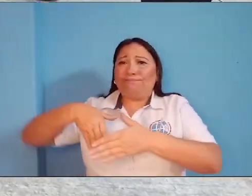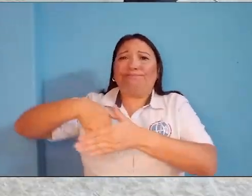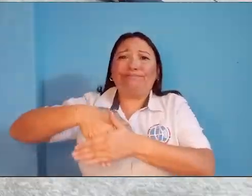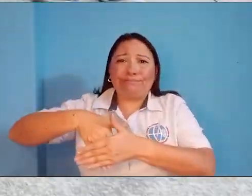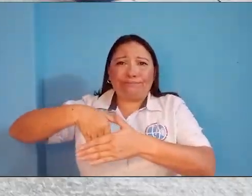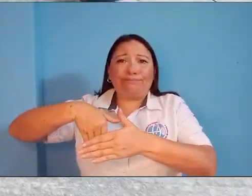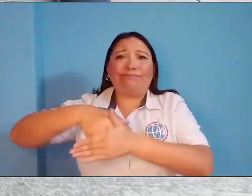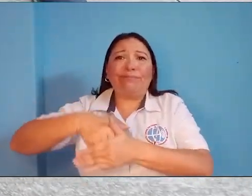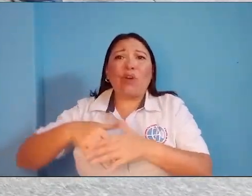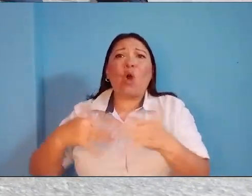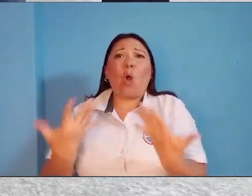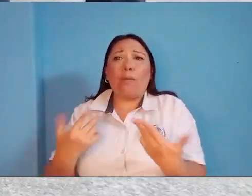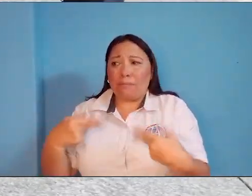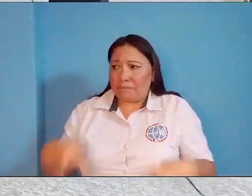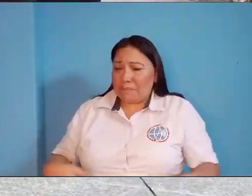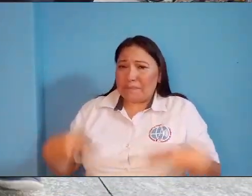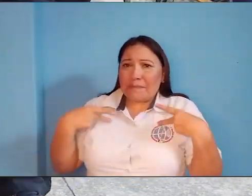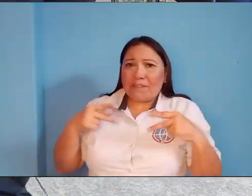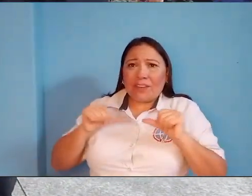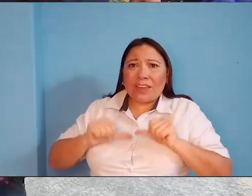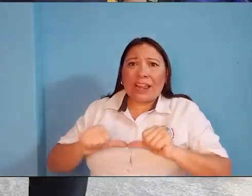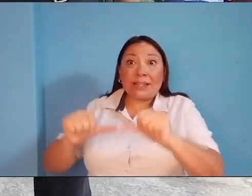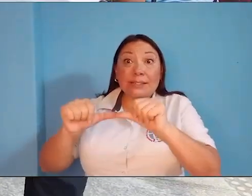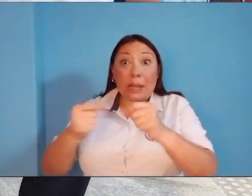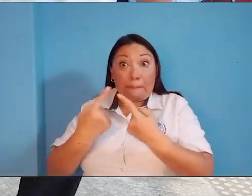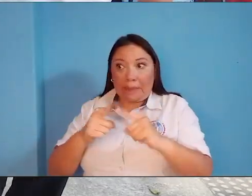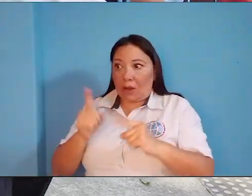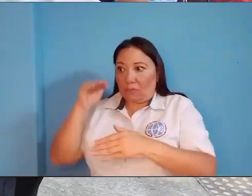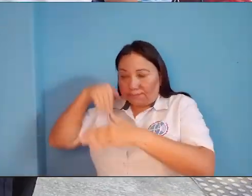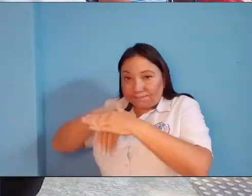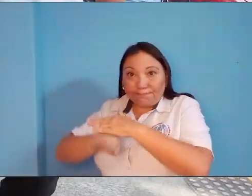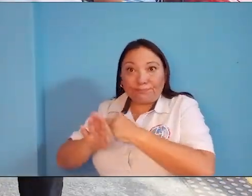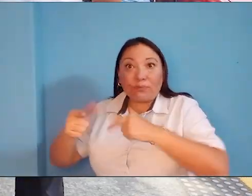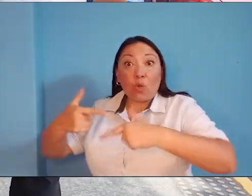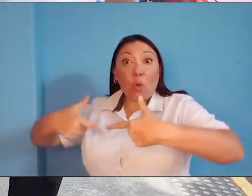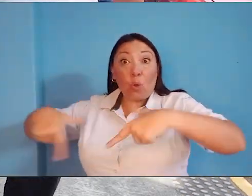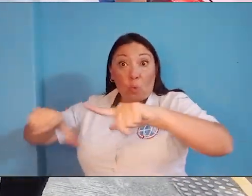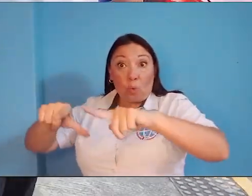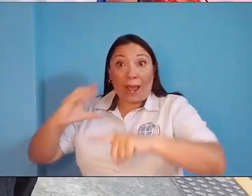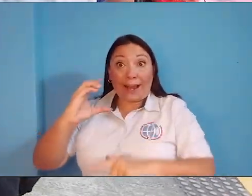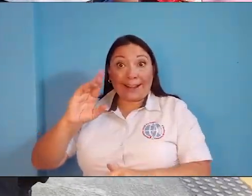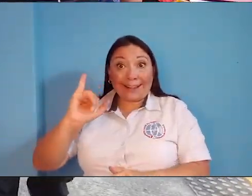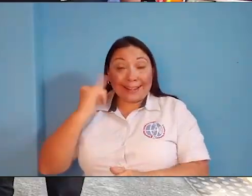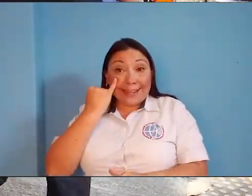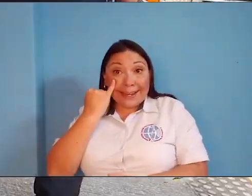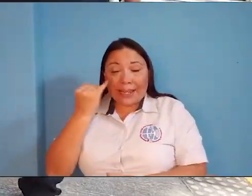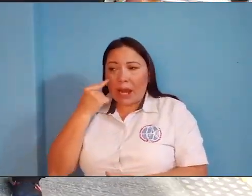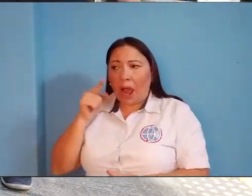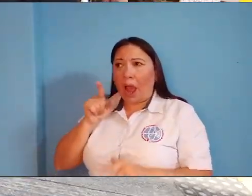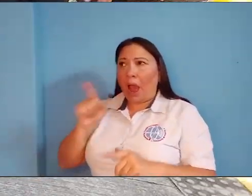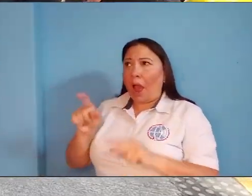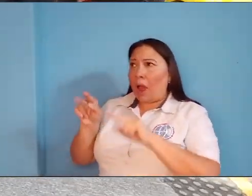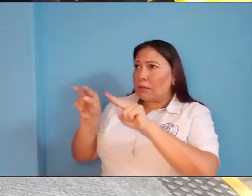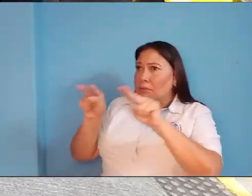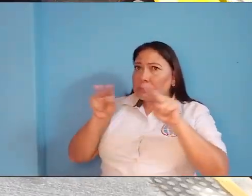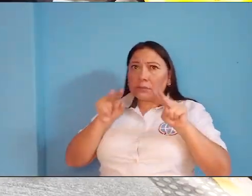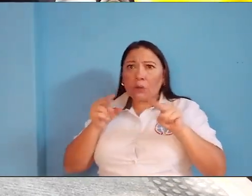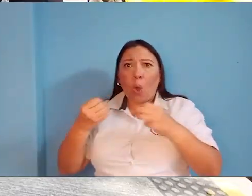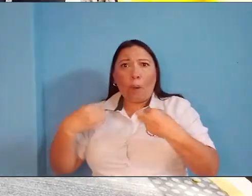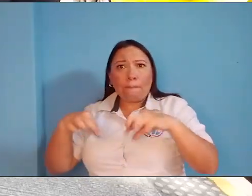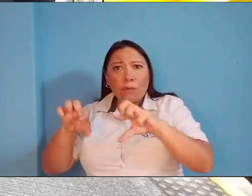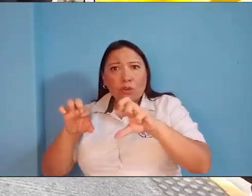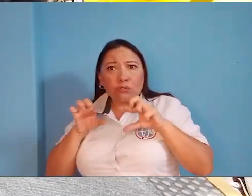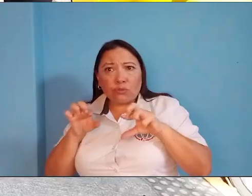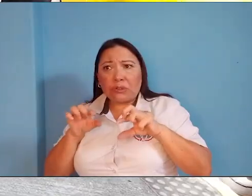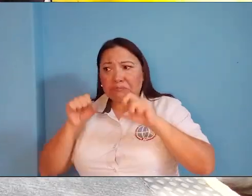al entrar aquí al CRI me doy cuenta de que hay muchas oportunidades, mucho material,